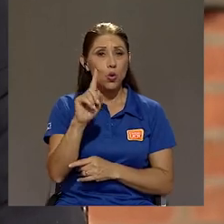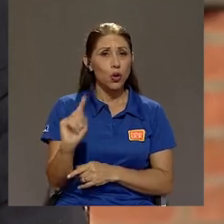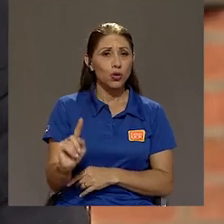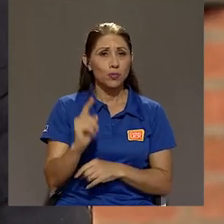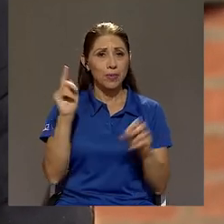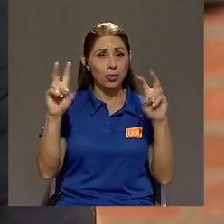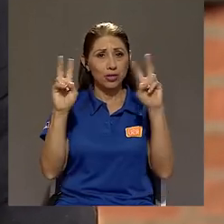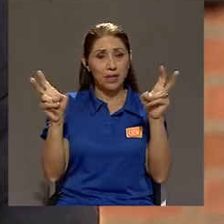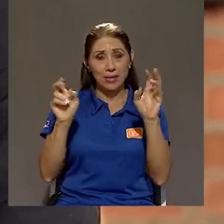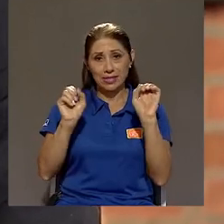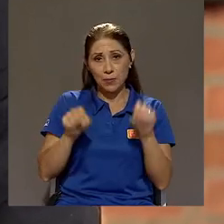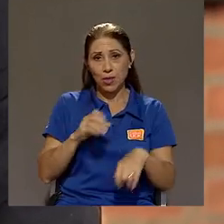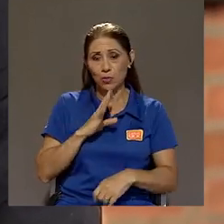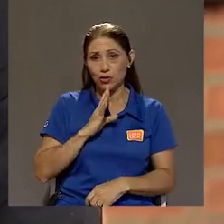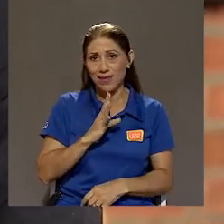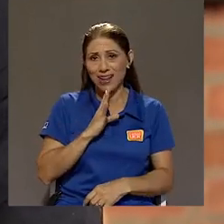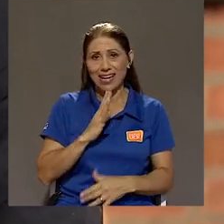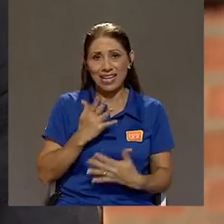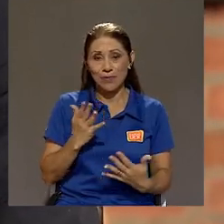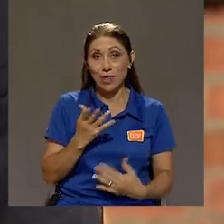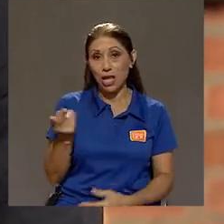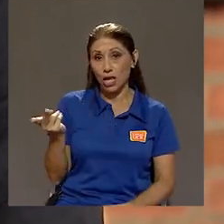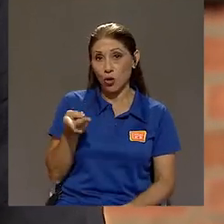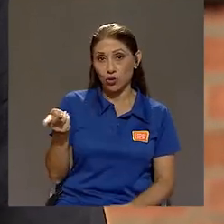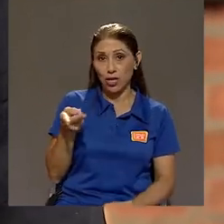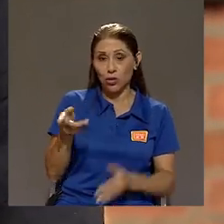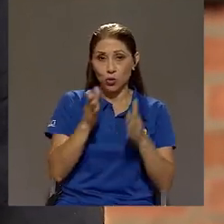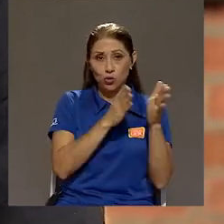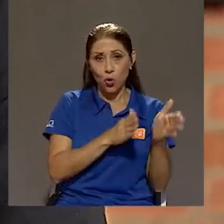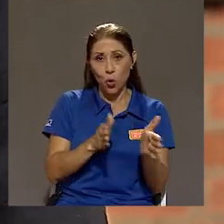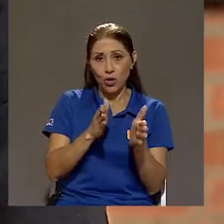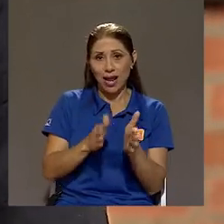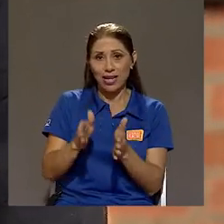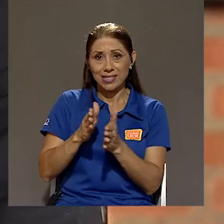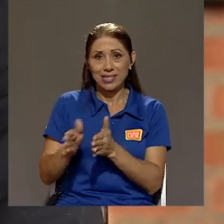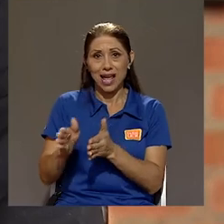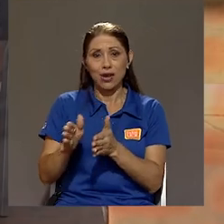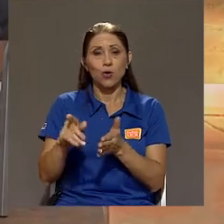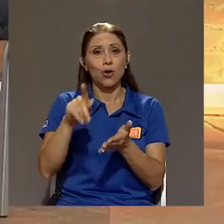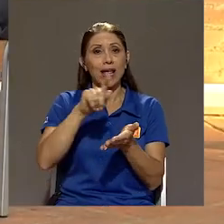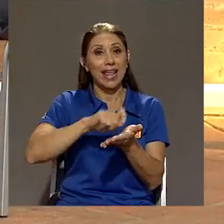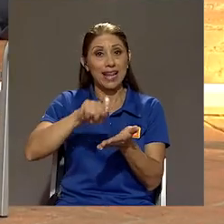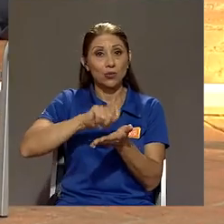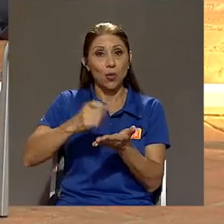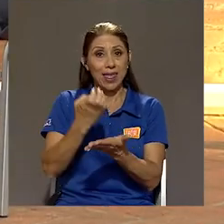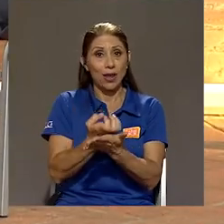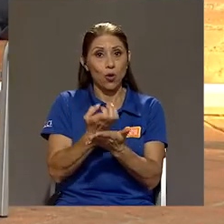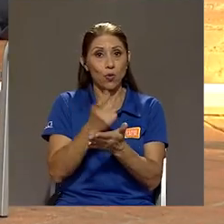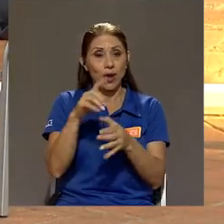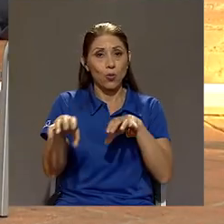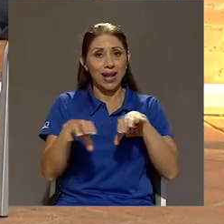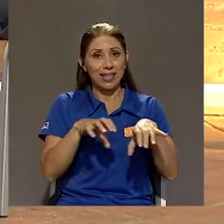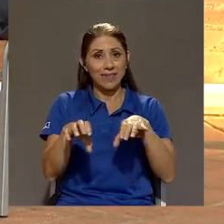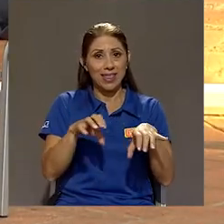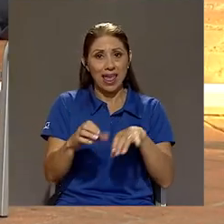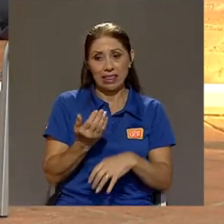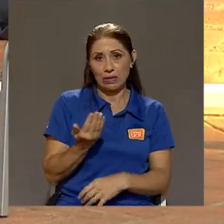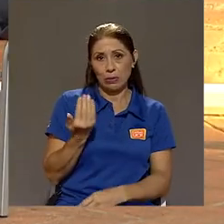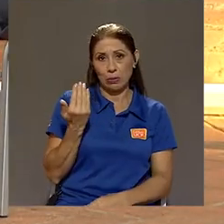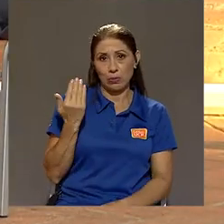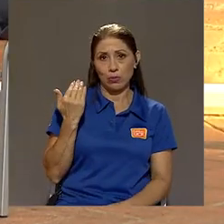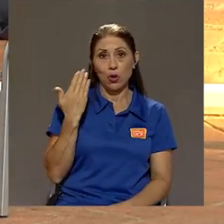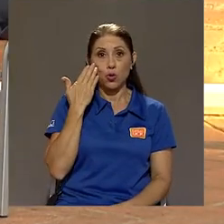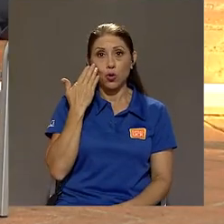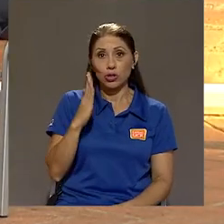uno de los primeros puntos de los que podríamos arrancar es que ustedes dos organizaron recientemente en la Escuela de Economía una actividad. Yo no sé